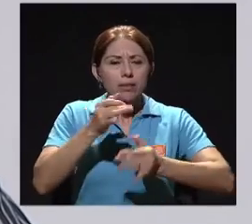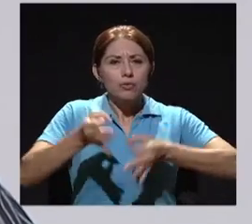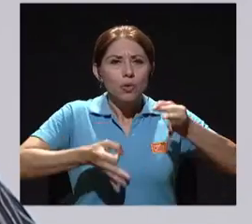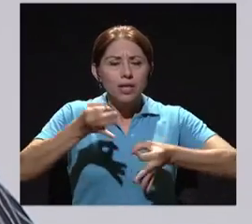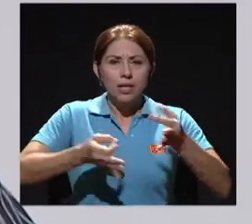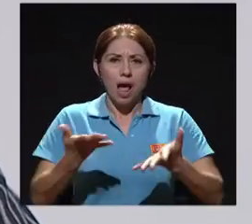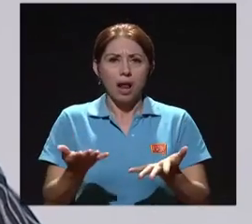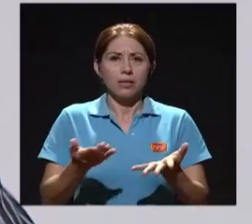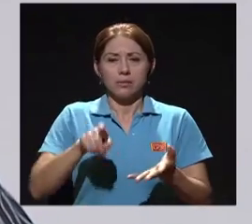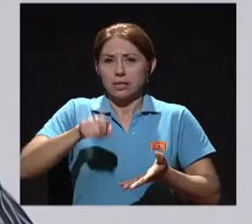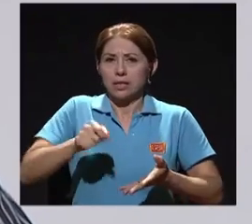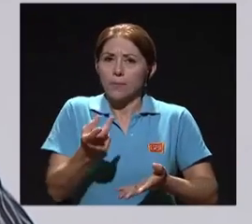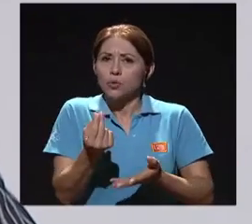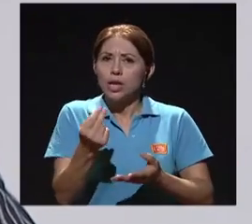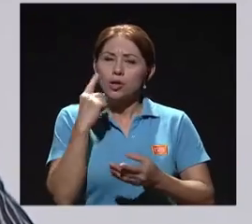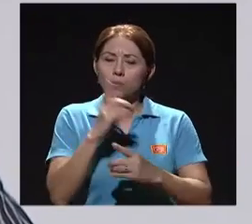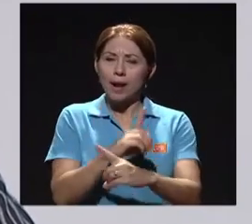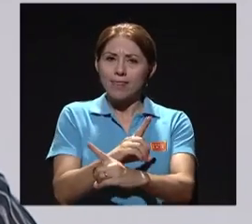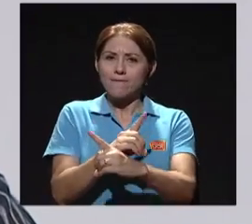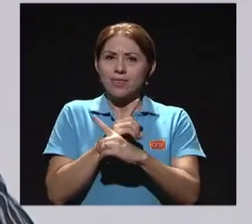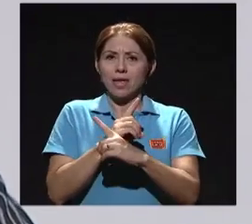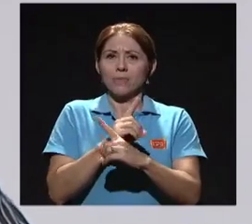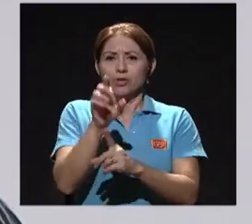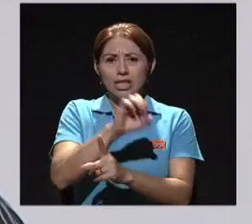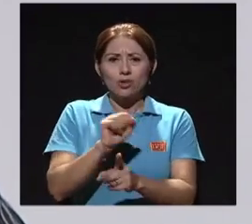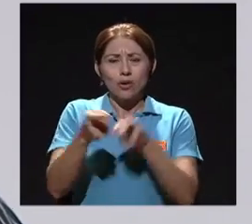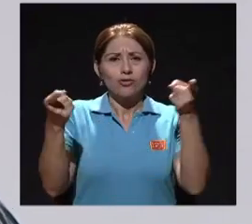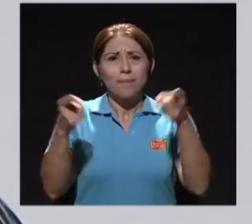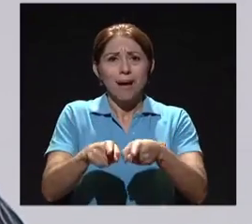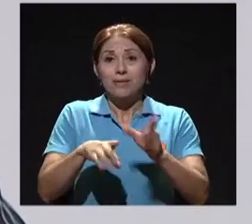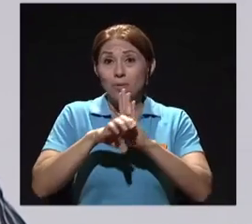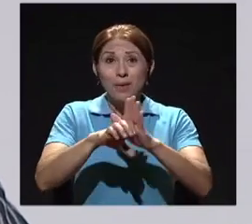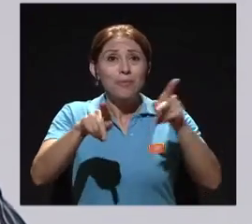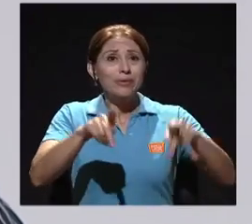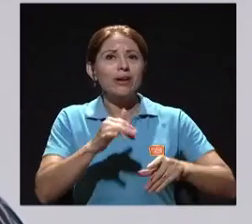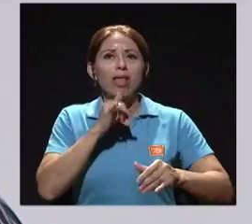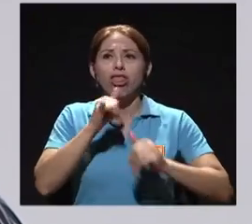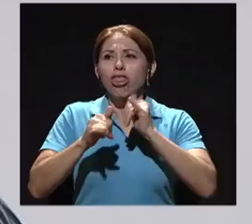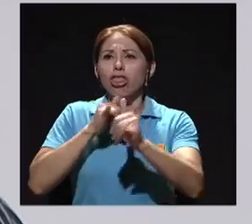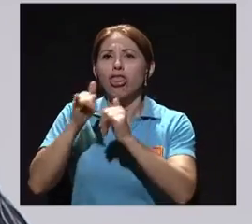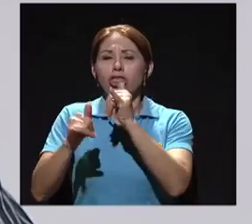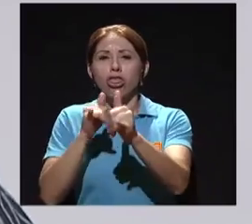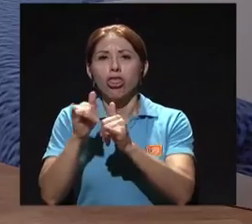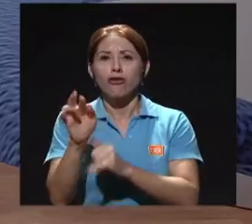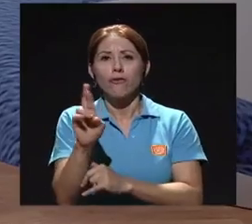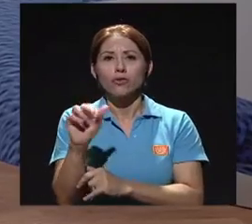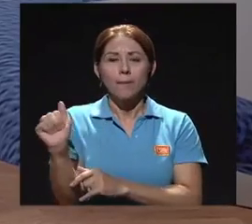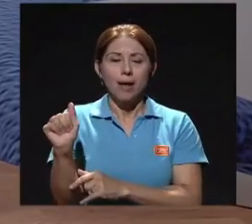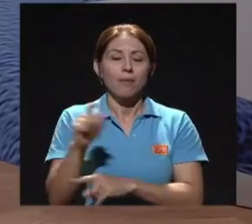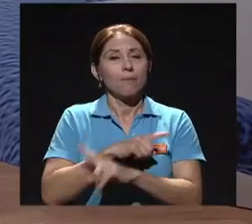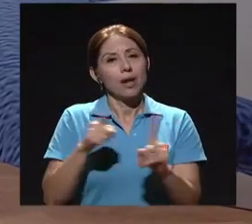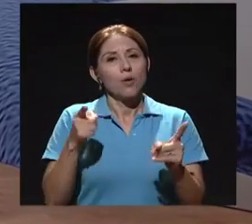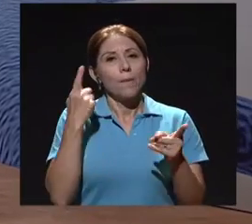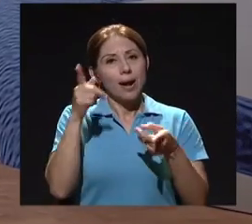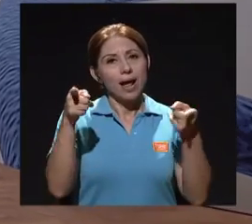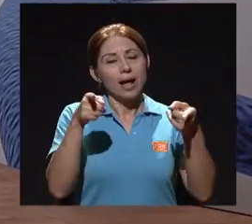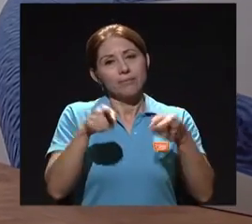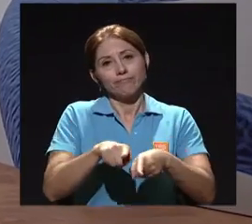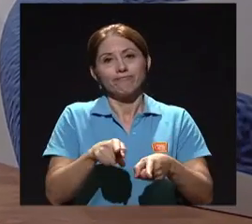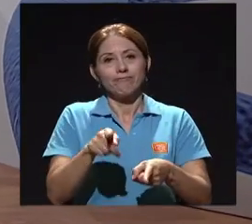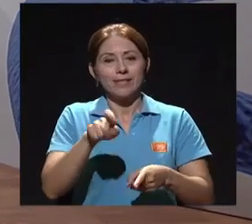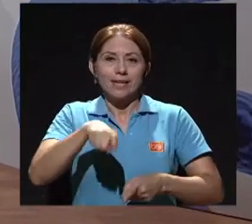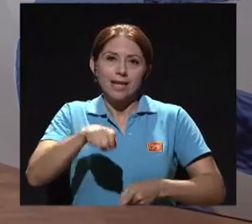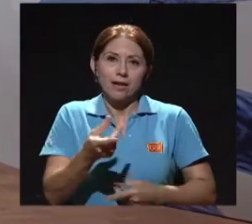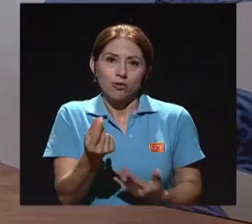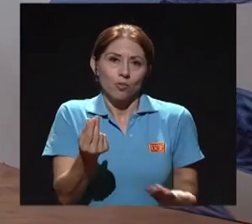para defendernos de vitalidad es a la cuarta sos que nos han pegado y cosas así pero para eso se requiere